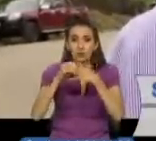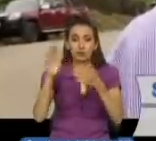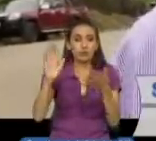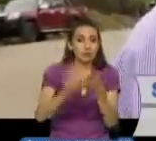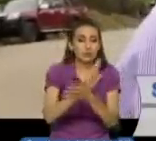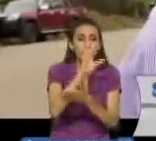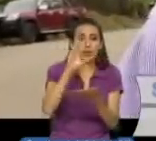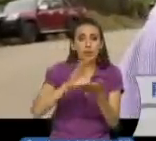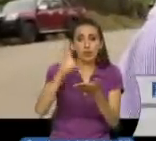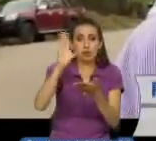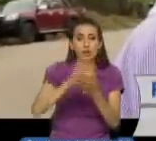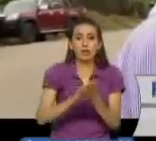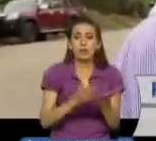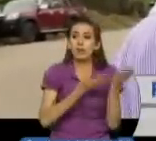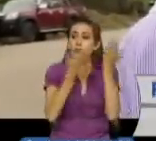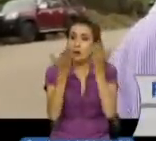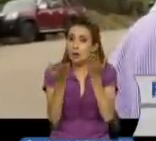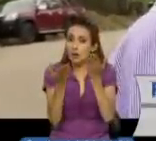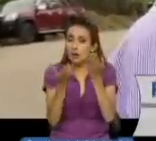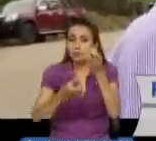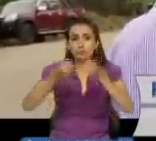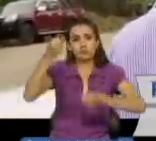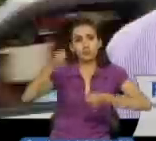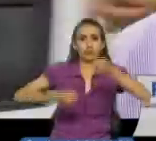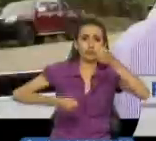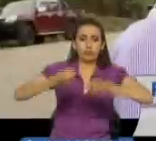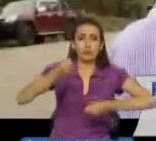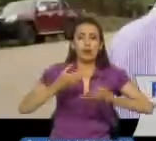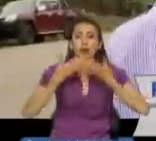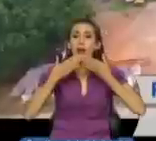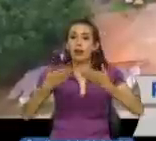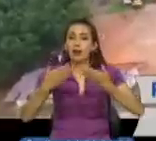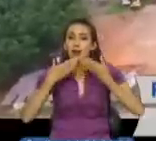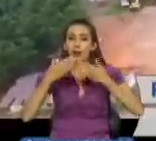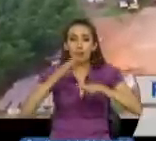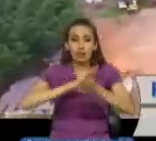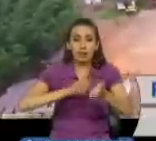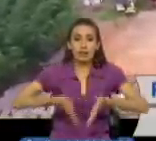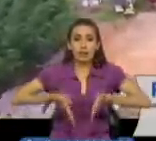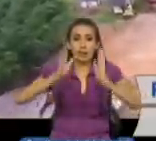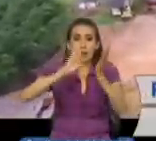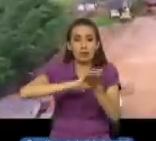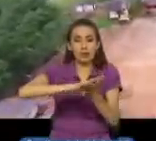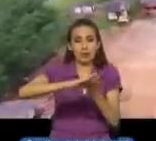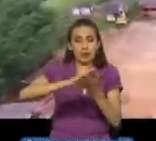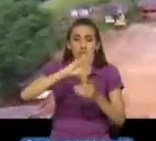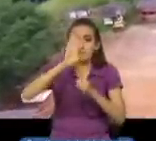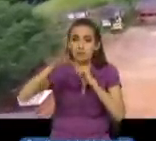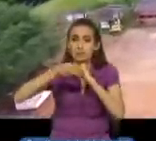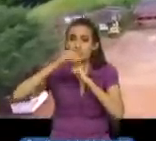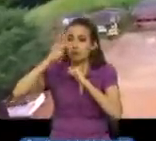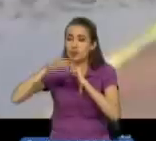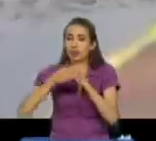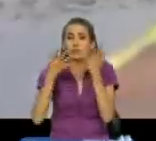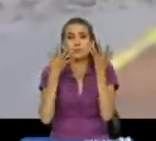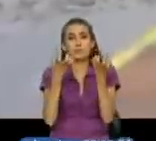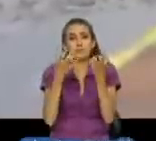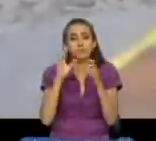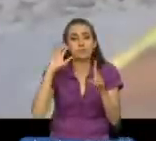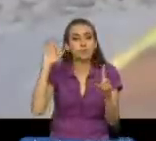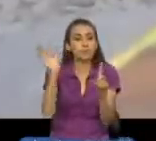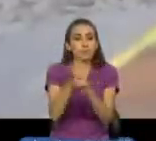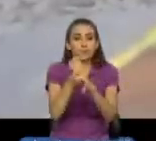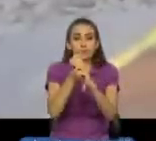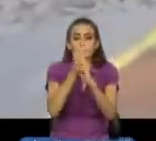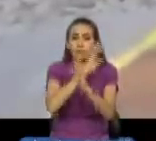colegio se beneficien de ese de ese transporte gracias a la via contar con una vía rehabilitada era un anhelo que pudo concretarse